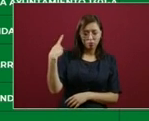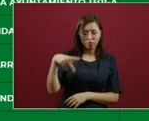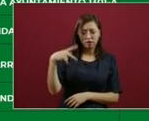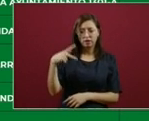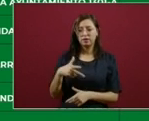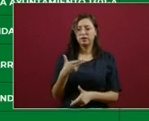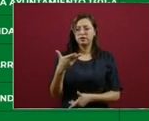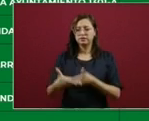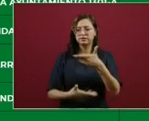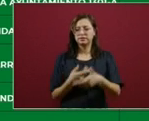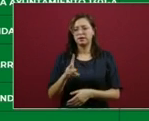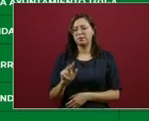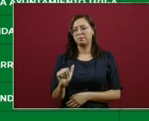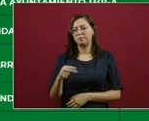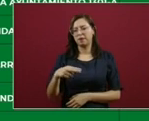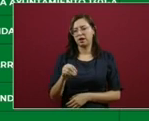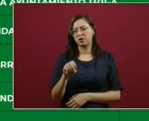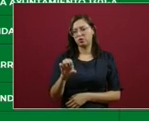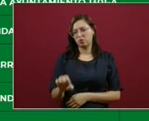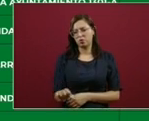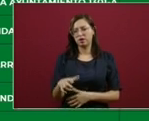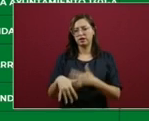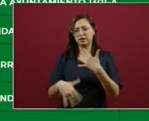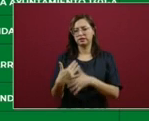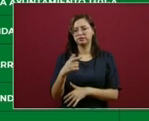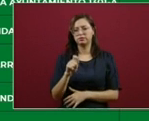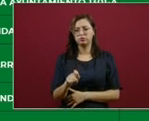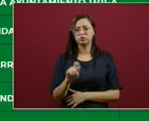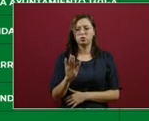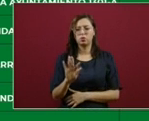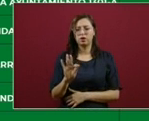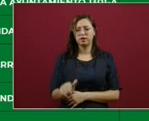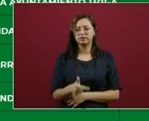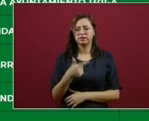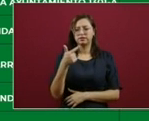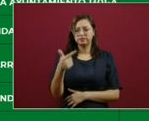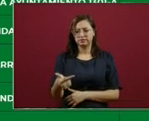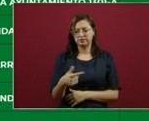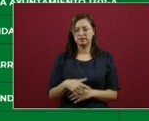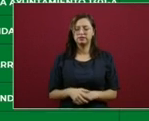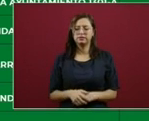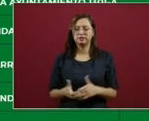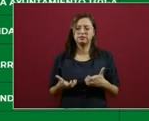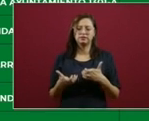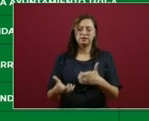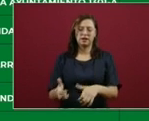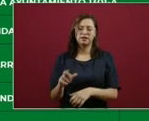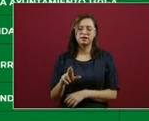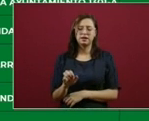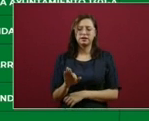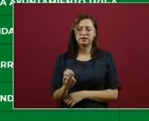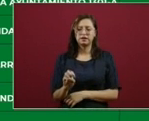Puebla, servicio Banoe, a 15.47, en Avenida Reforma, número